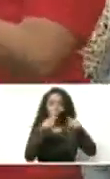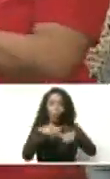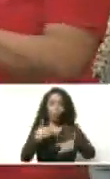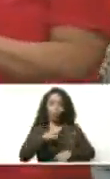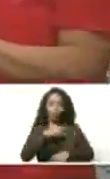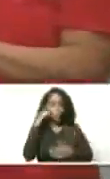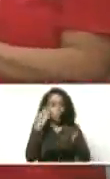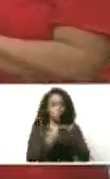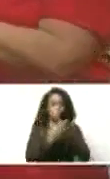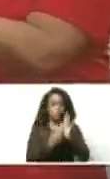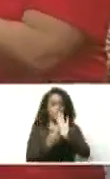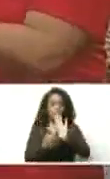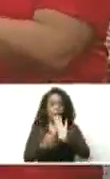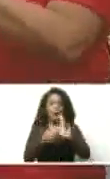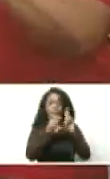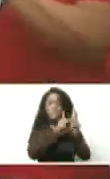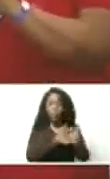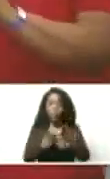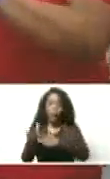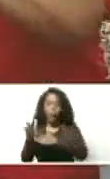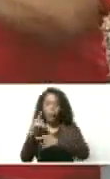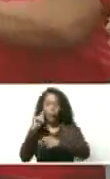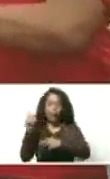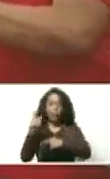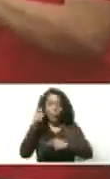aquí un programa que es del plan, que es el programa